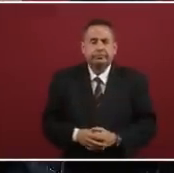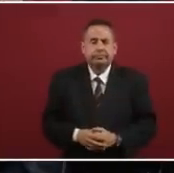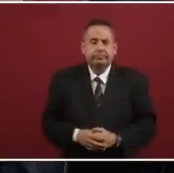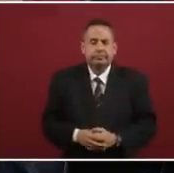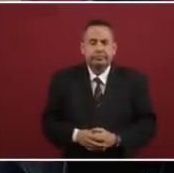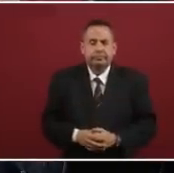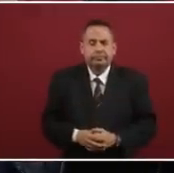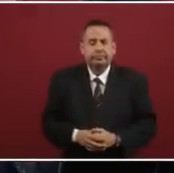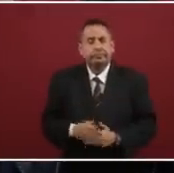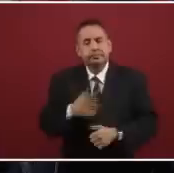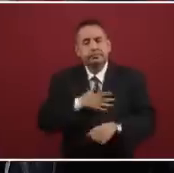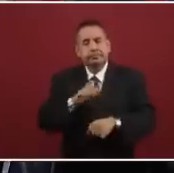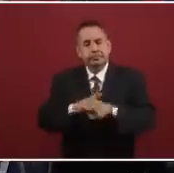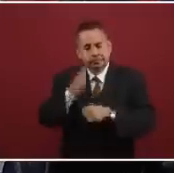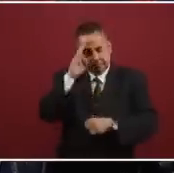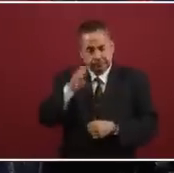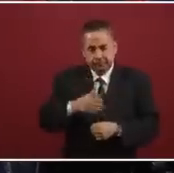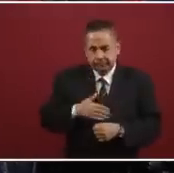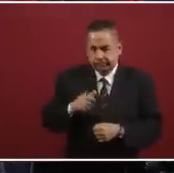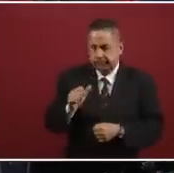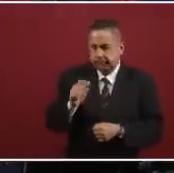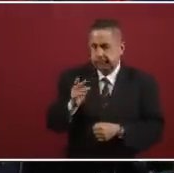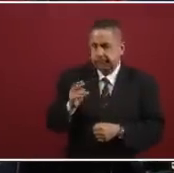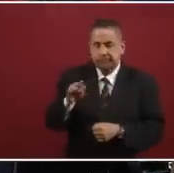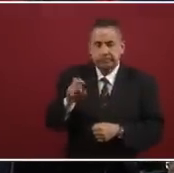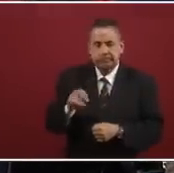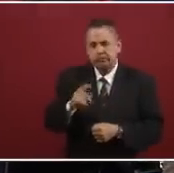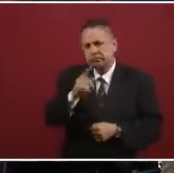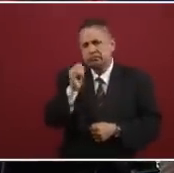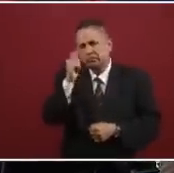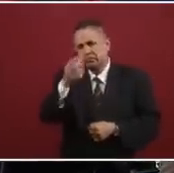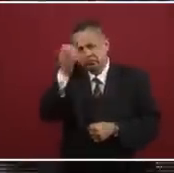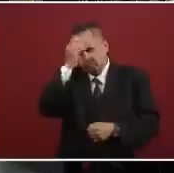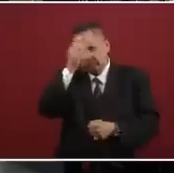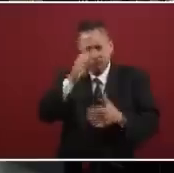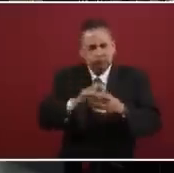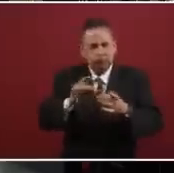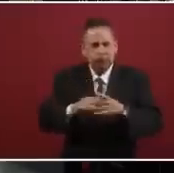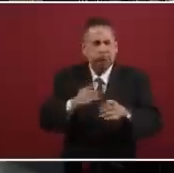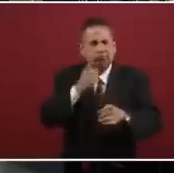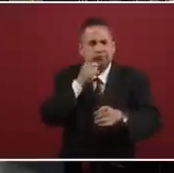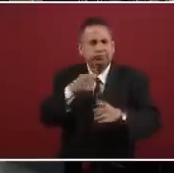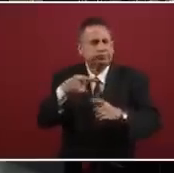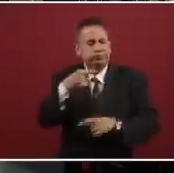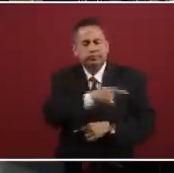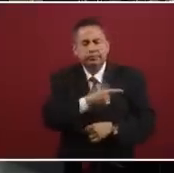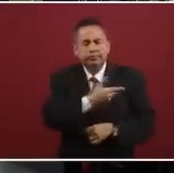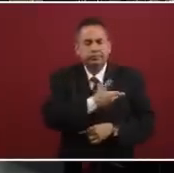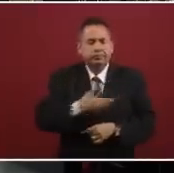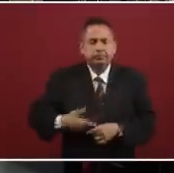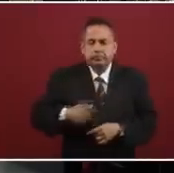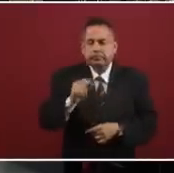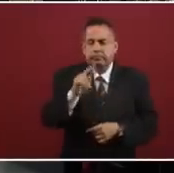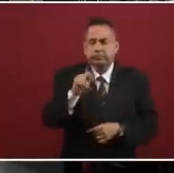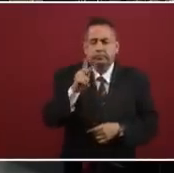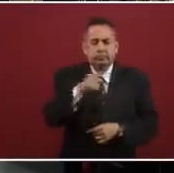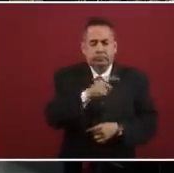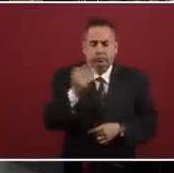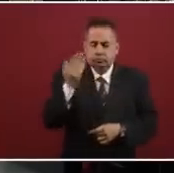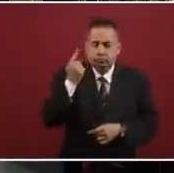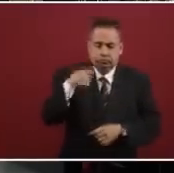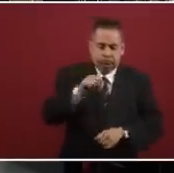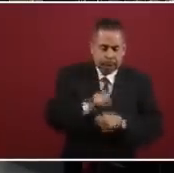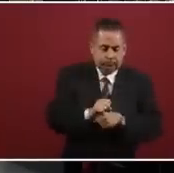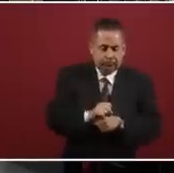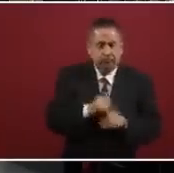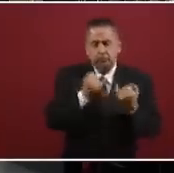Buenos días, señor presidente. Alberto Rodríguez, de CDP Noticias. ¿Tiene algún comentario sobre lo que dijo el presidente estadounidense Donald Trump el fin de semana y también lo